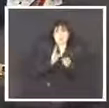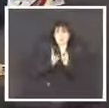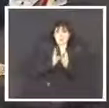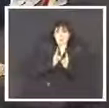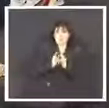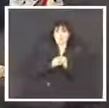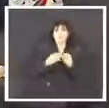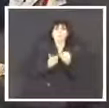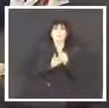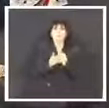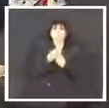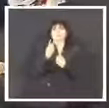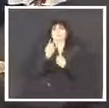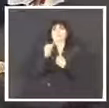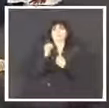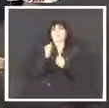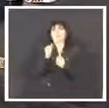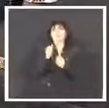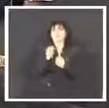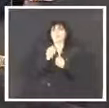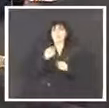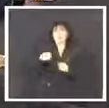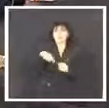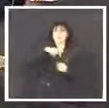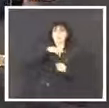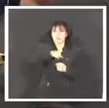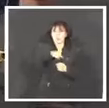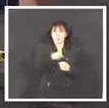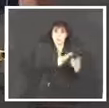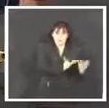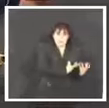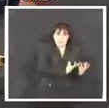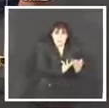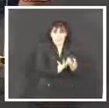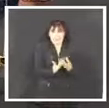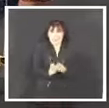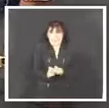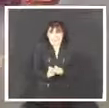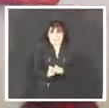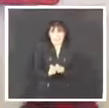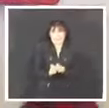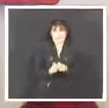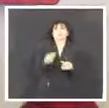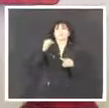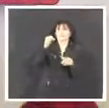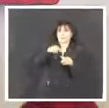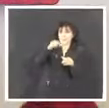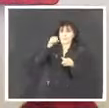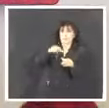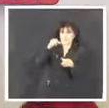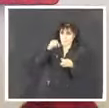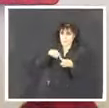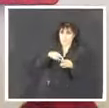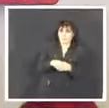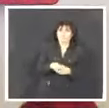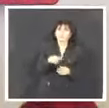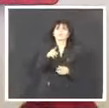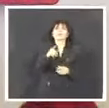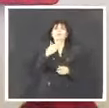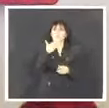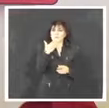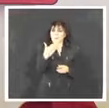junio vayamos a votar. Todos juntos. ¿Les parece bien? A ver, ¿quién